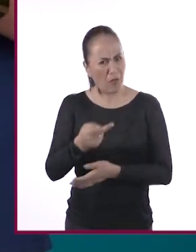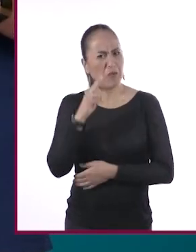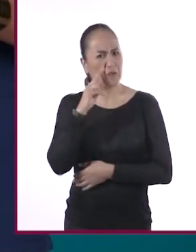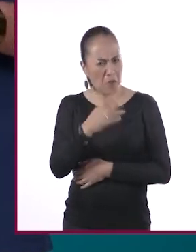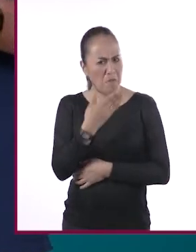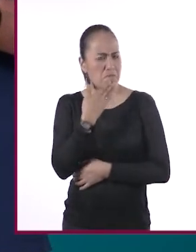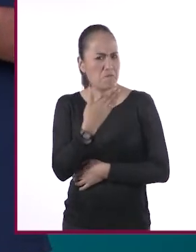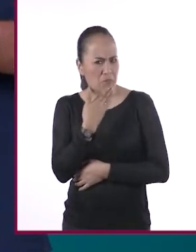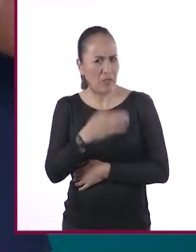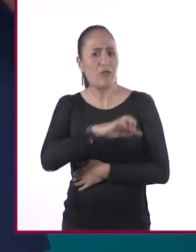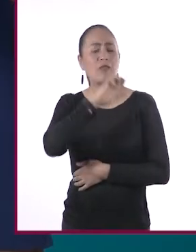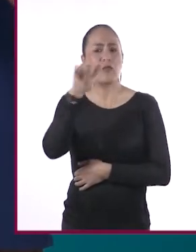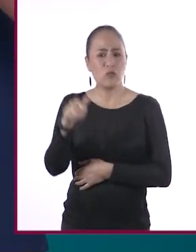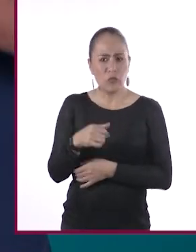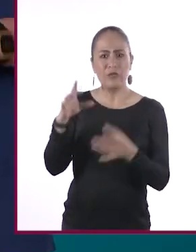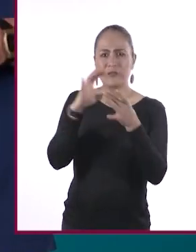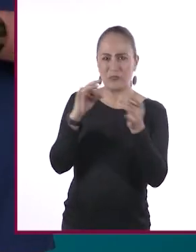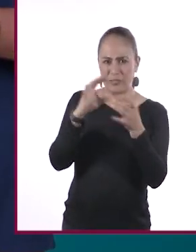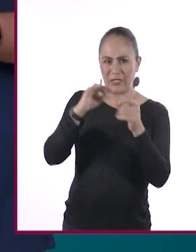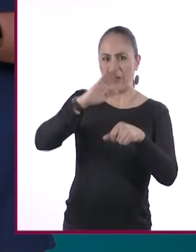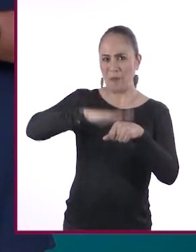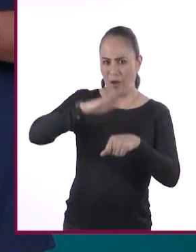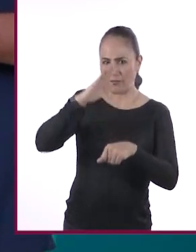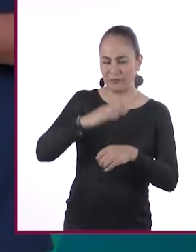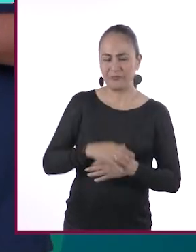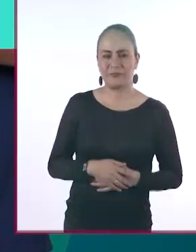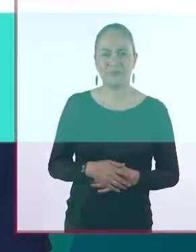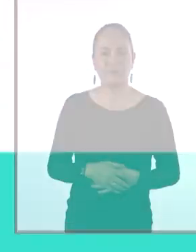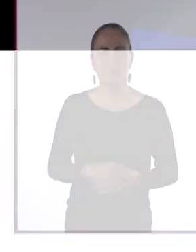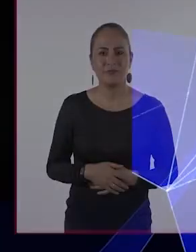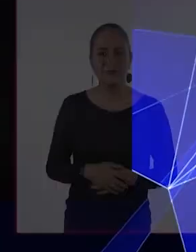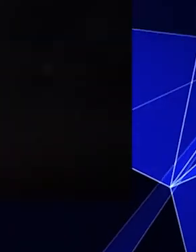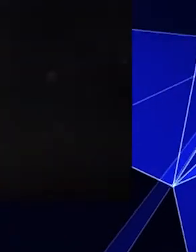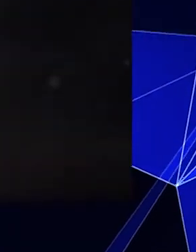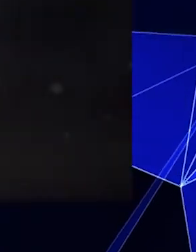luego dar paso a una dosis de información digital.